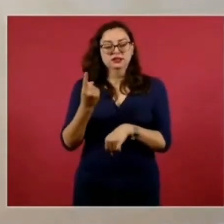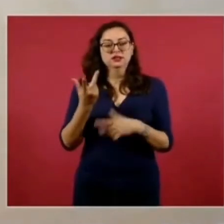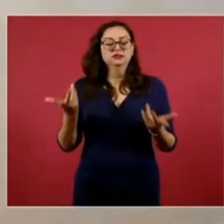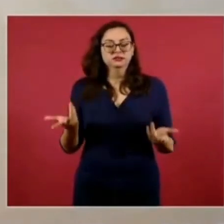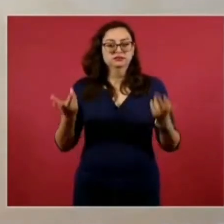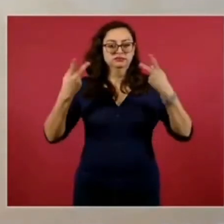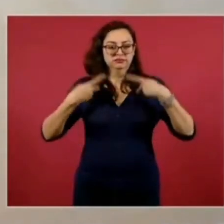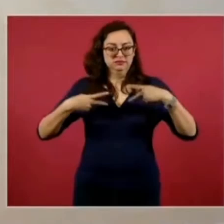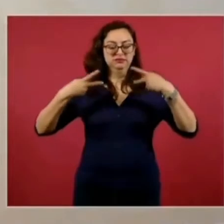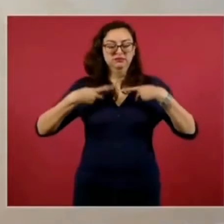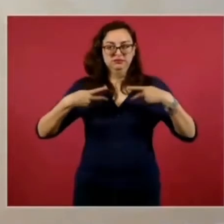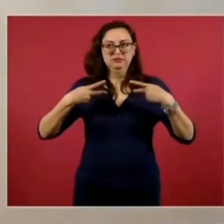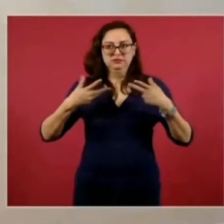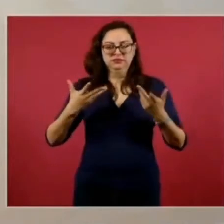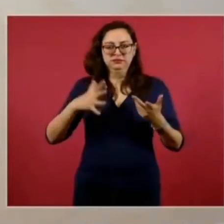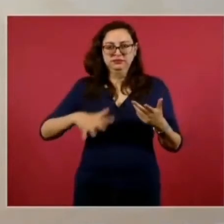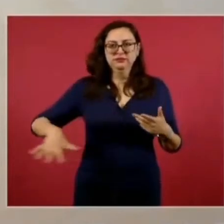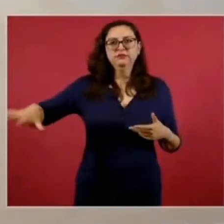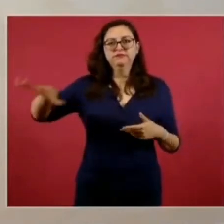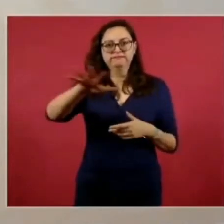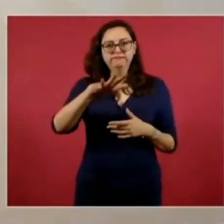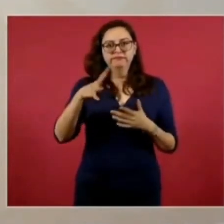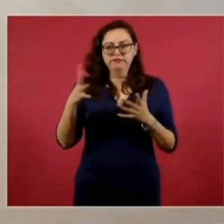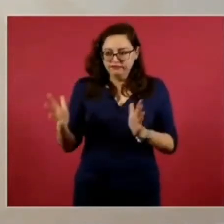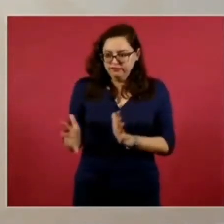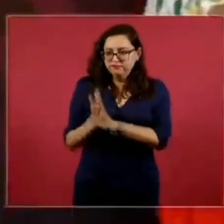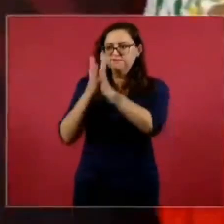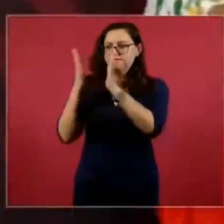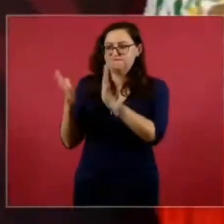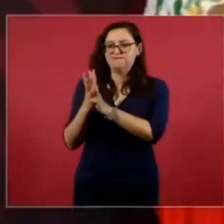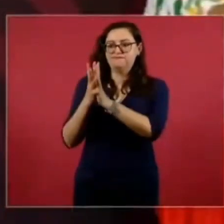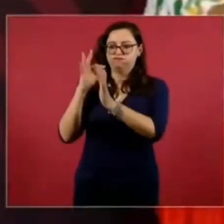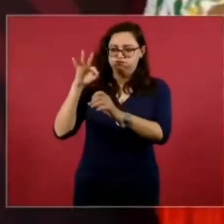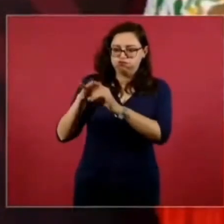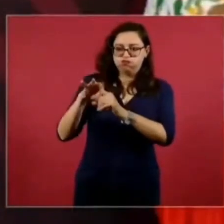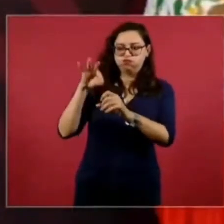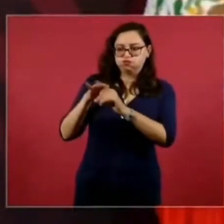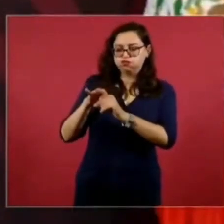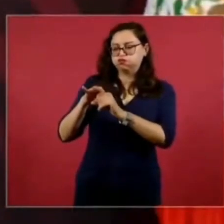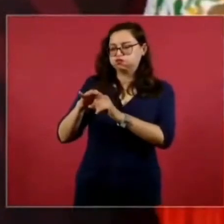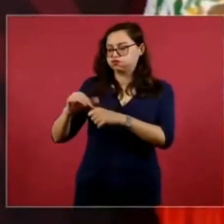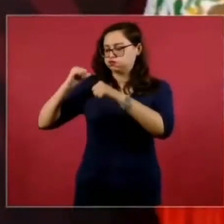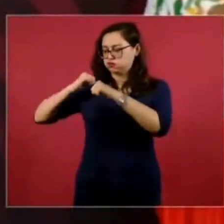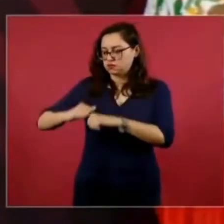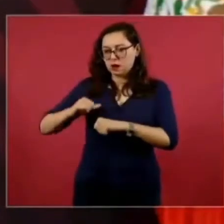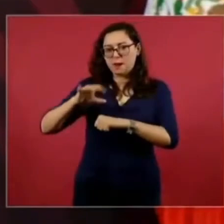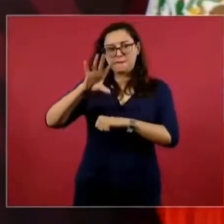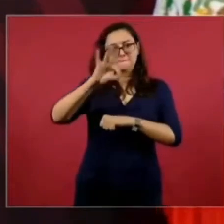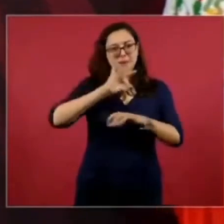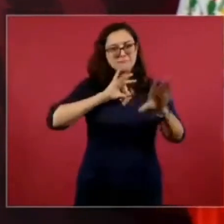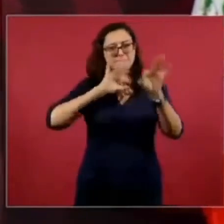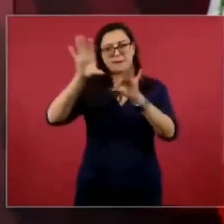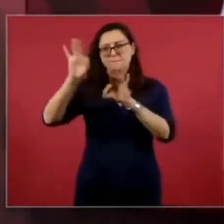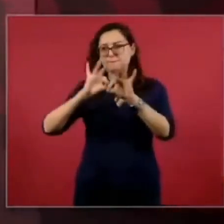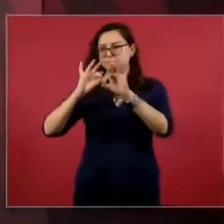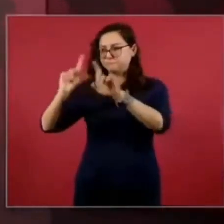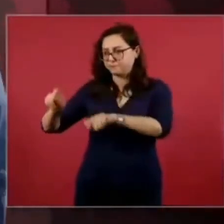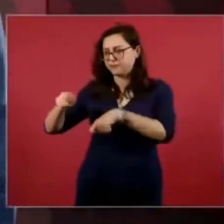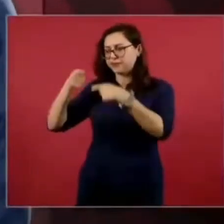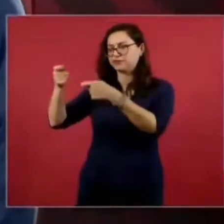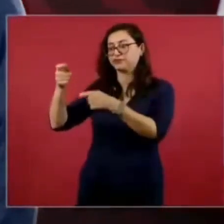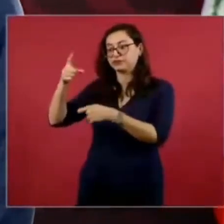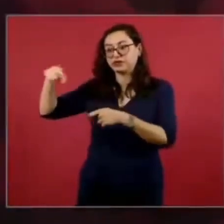va a decidir y los jueces las autoridades judiciales van